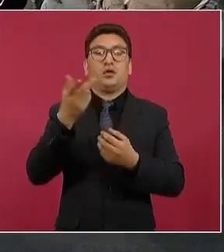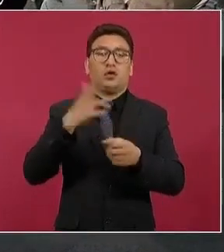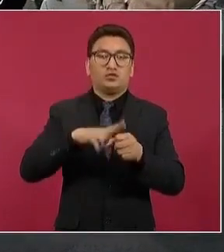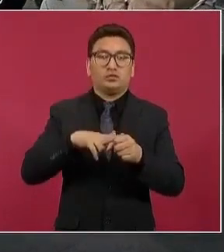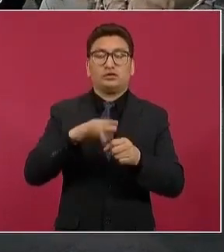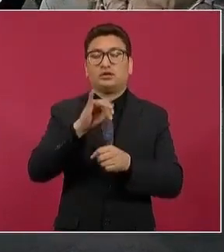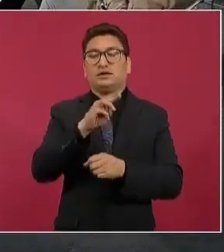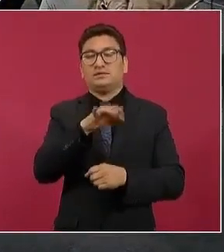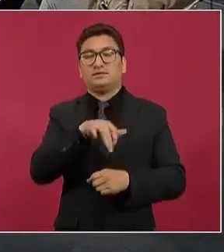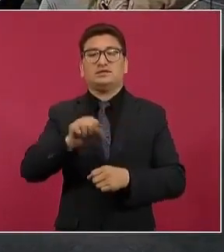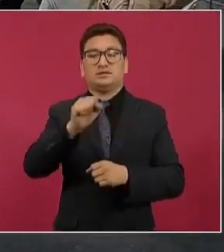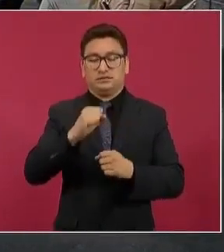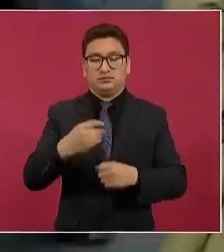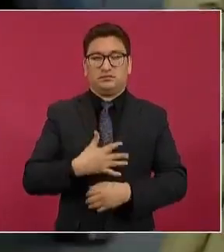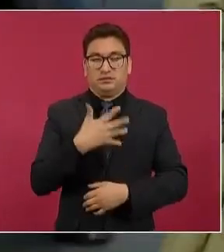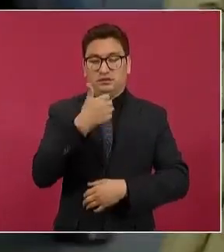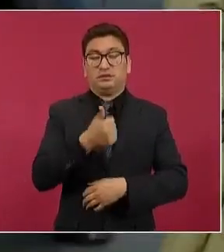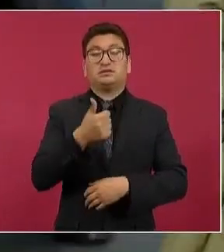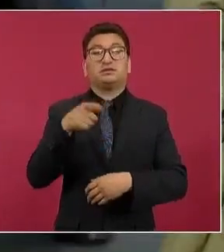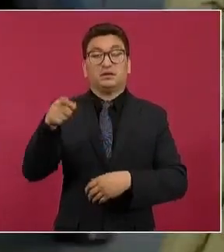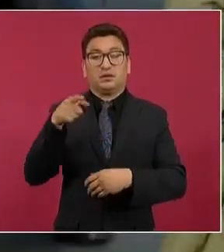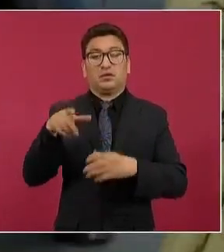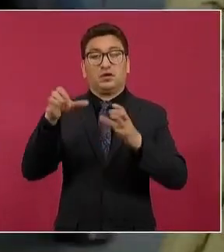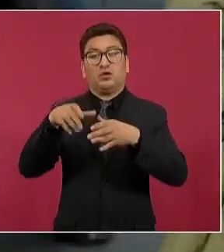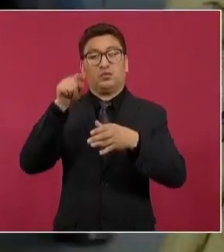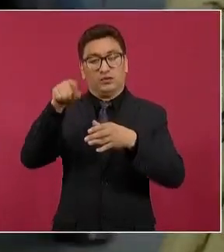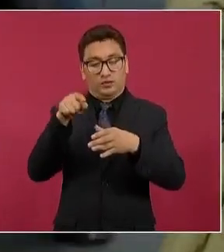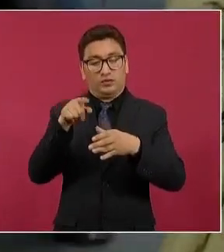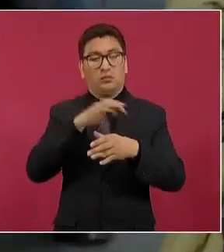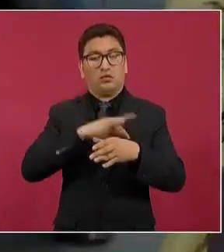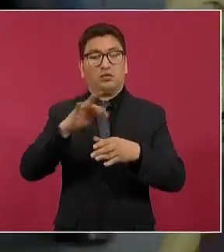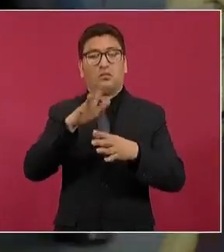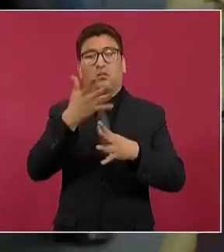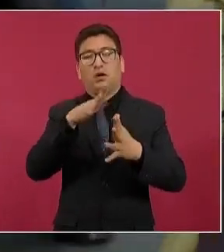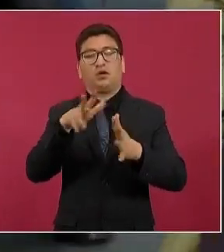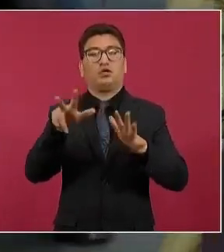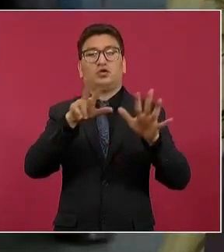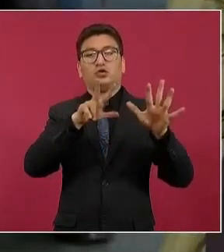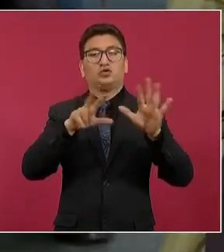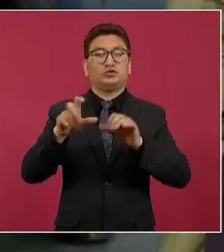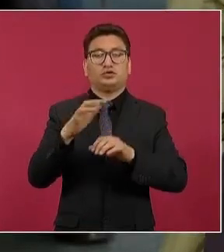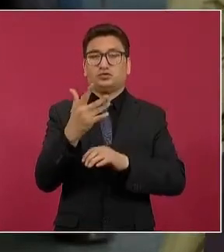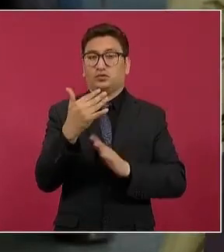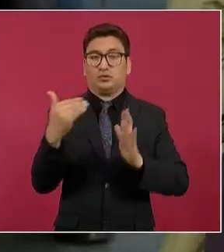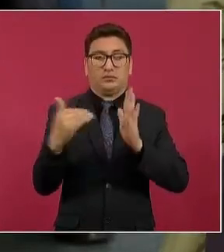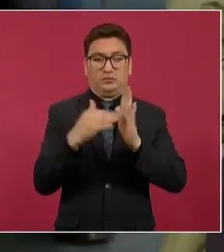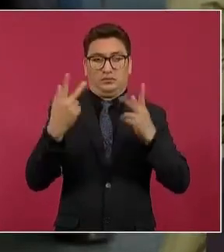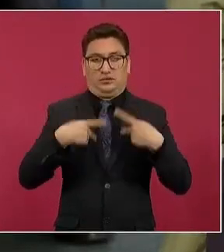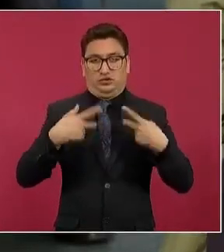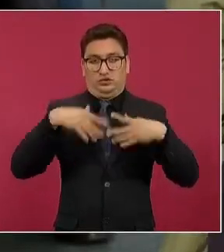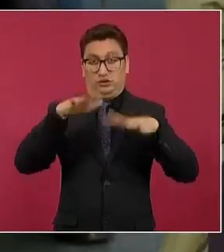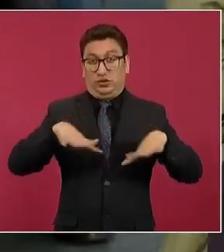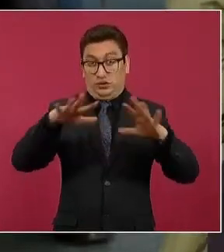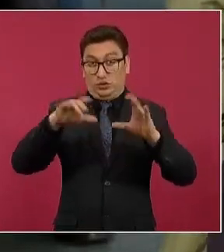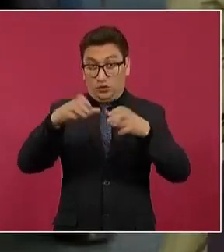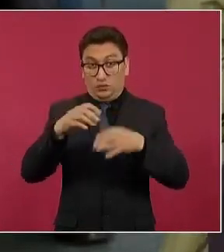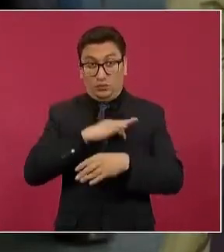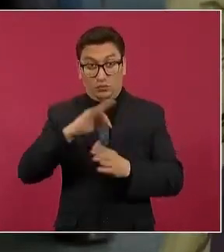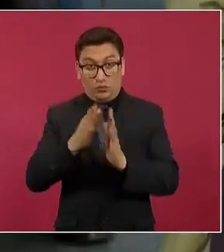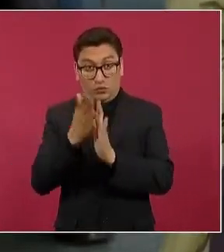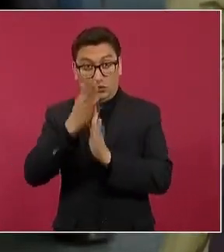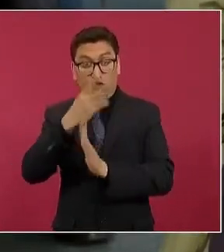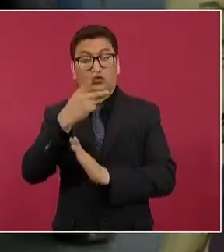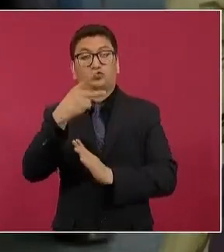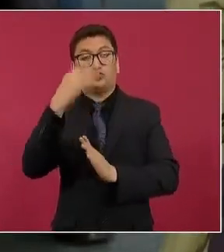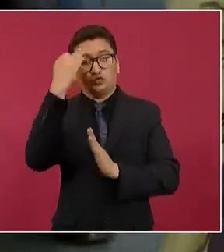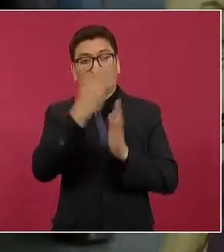de IMSS Bienestar para esta comunidad que alberga alrededor de 850,000 habitantes pudiera ser posible en su